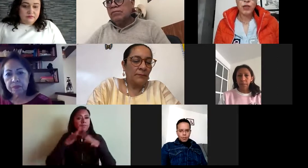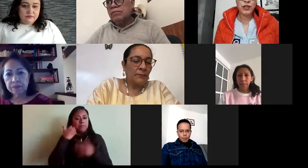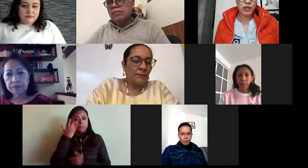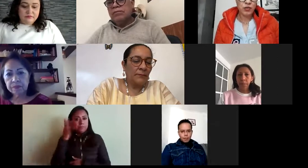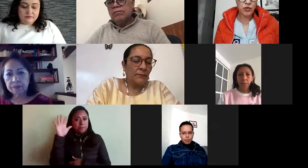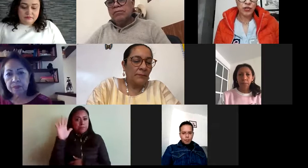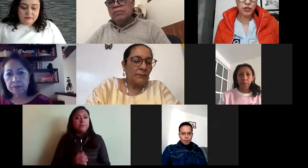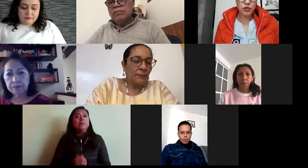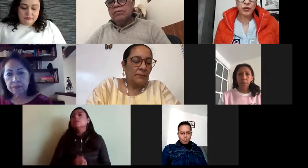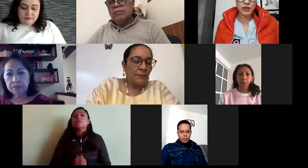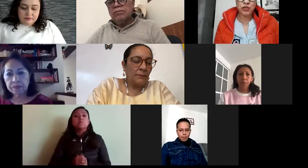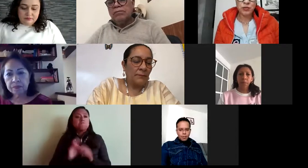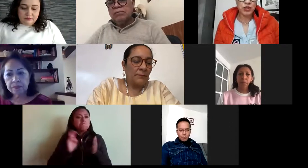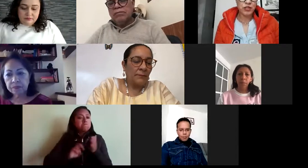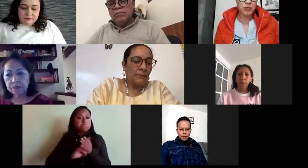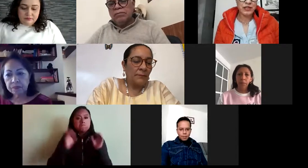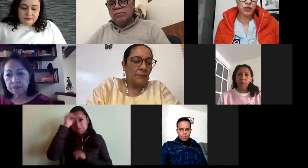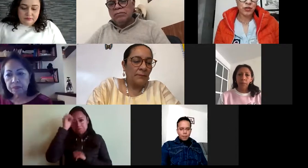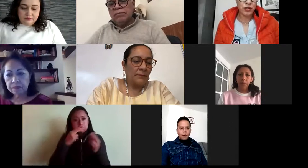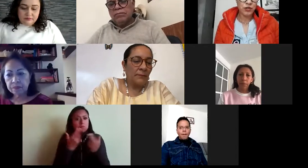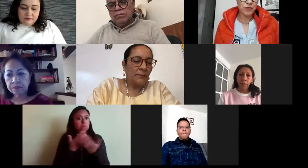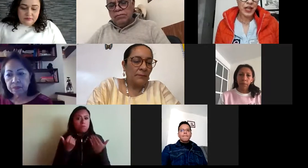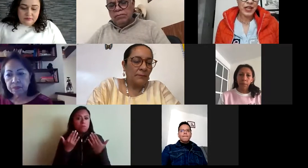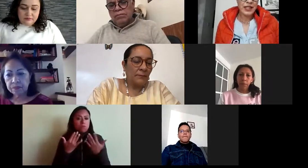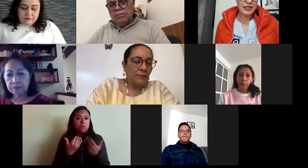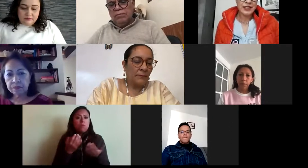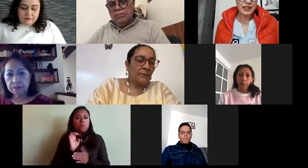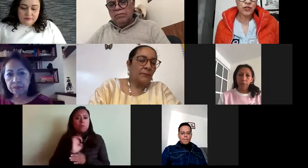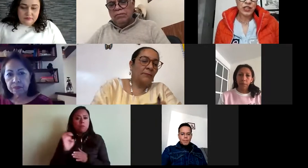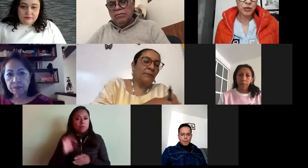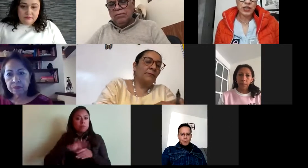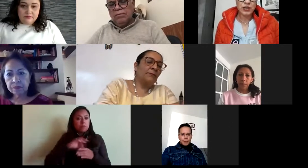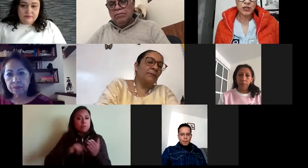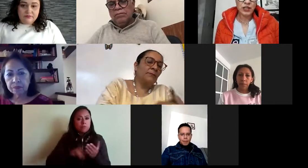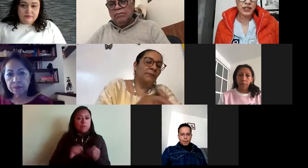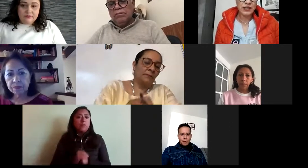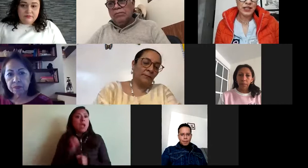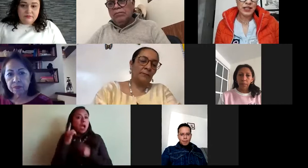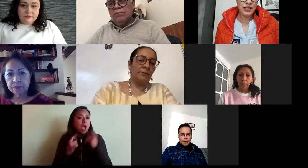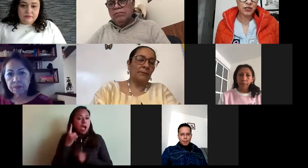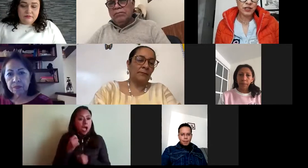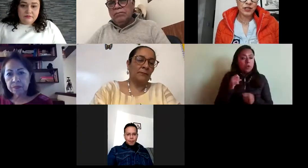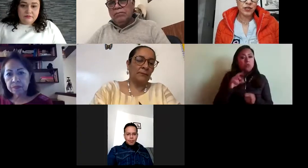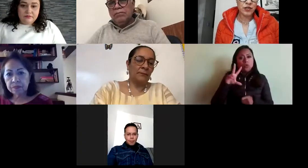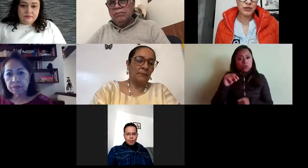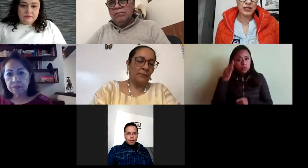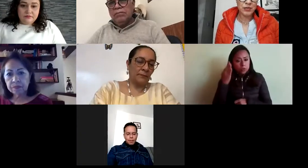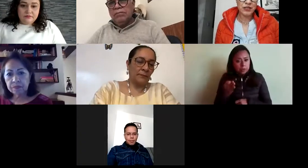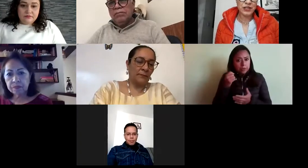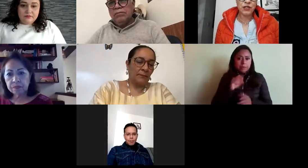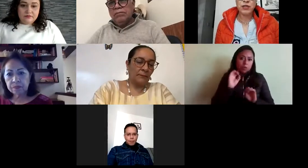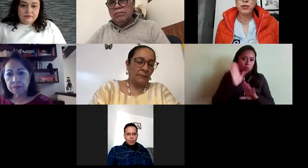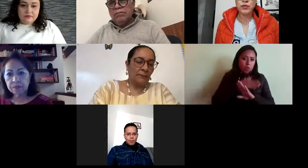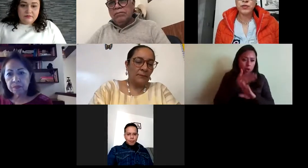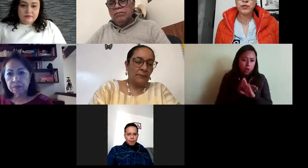No habiendo ninguna corrección o observación, se procede a tomar el sentido de la votación. Quienes estén en contra de aprobar la versión en referencia y el acta de la sesión anterior, sírvanse a